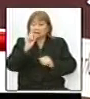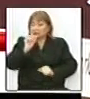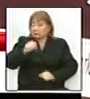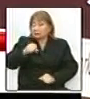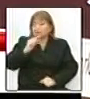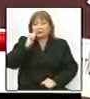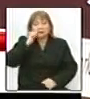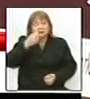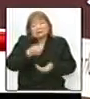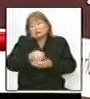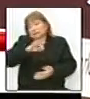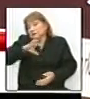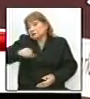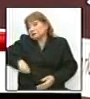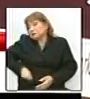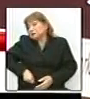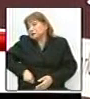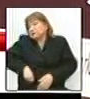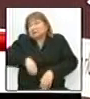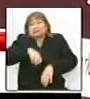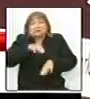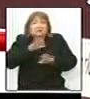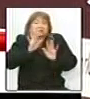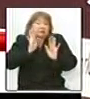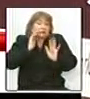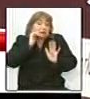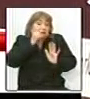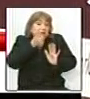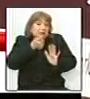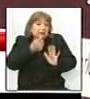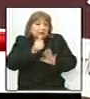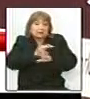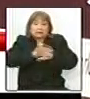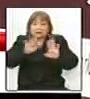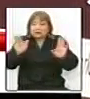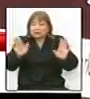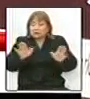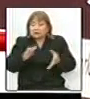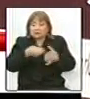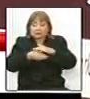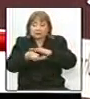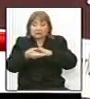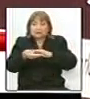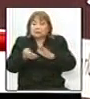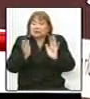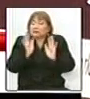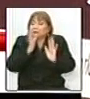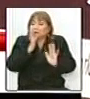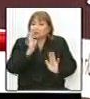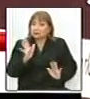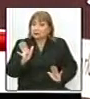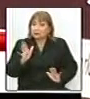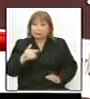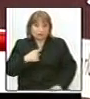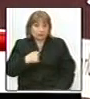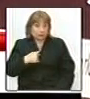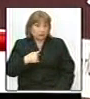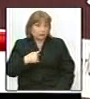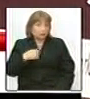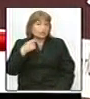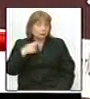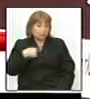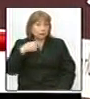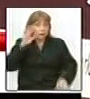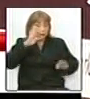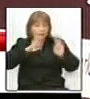mañana se tiran la plata, o si mañana termina esto en una coima. Entonces, yo la verdad que sí ando preocupado